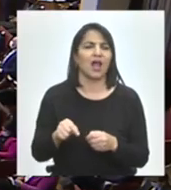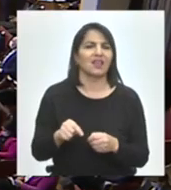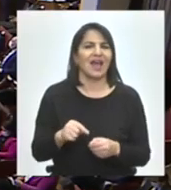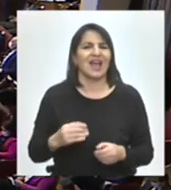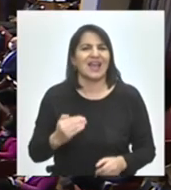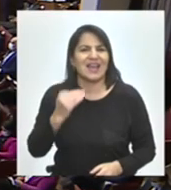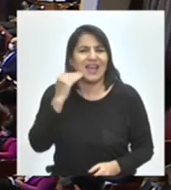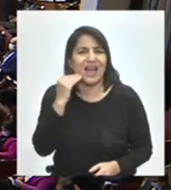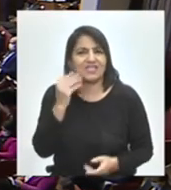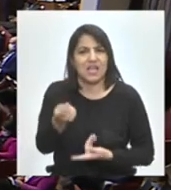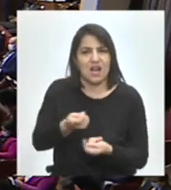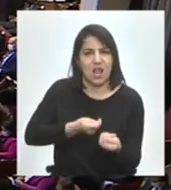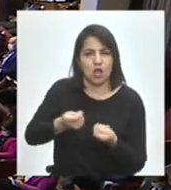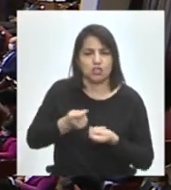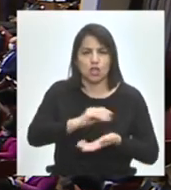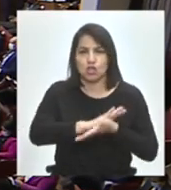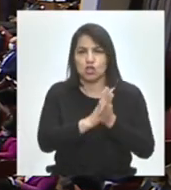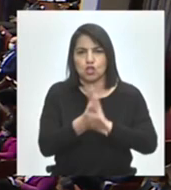país.